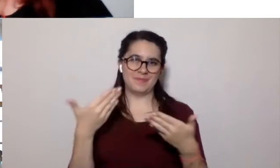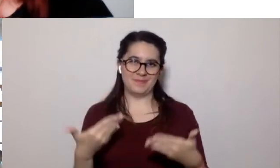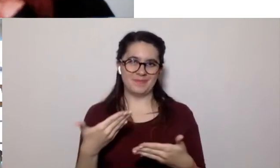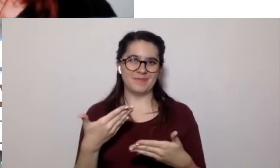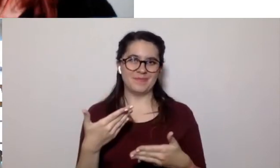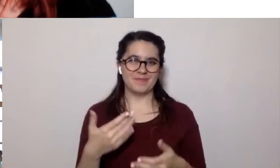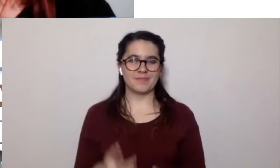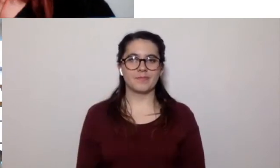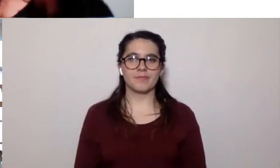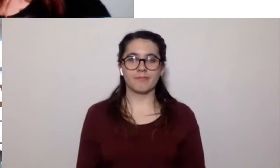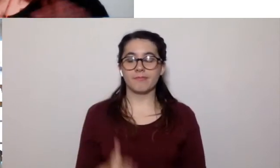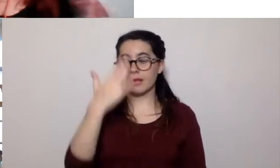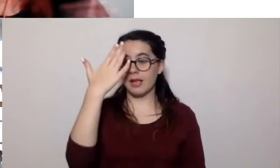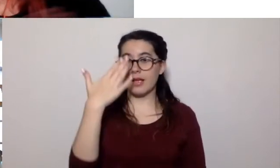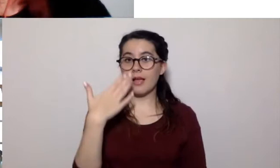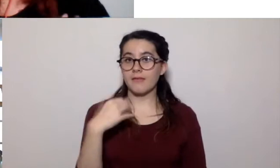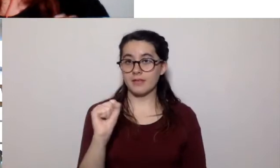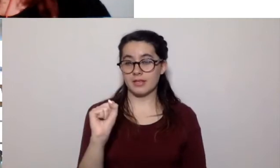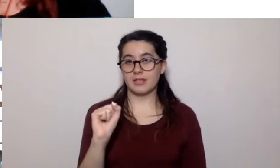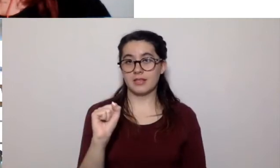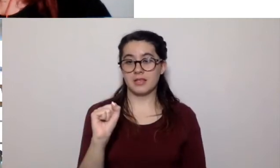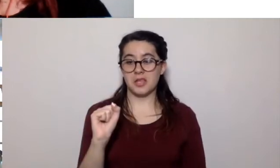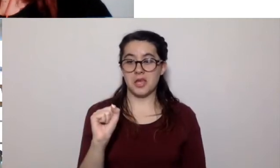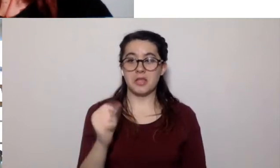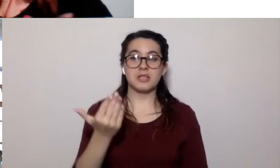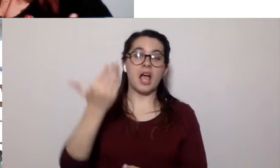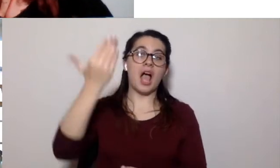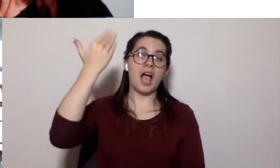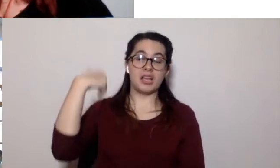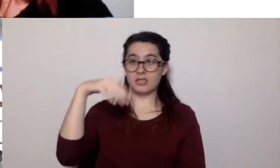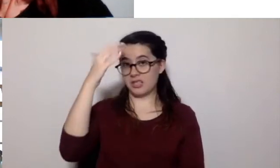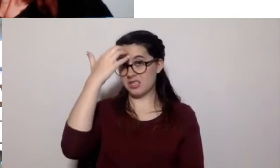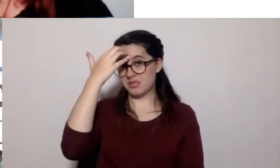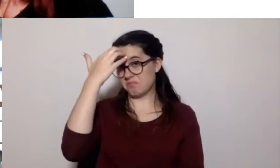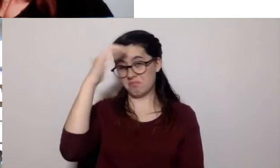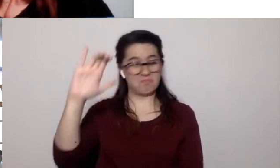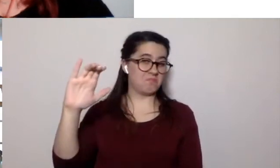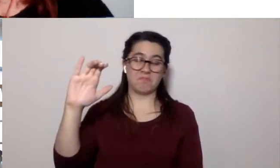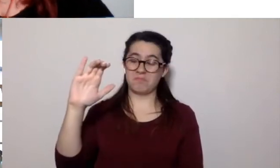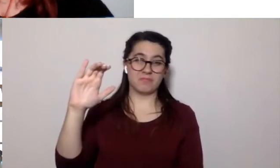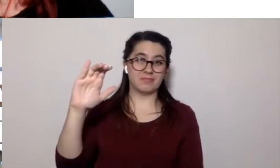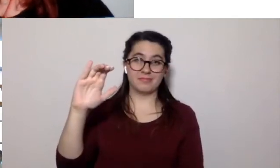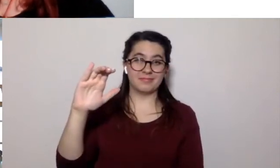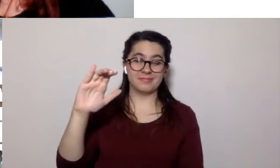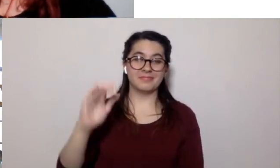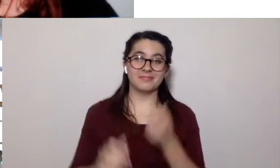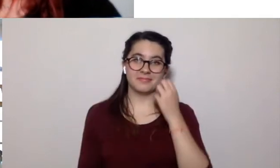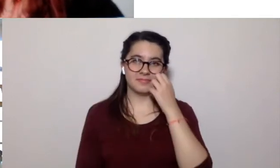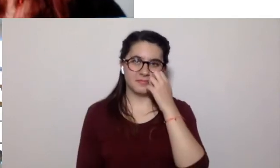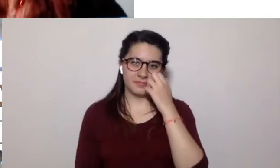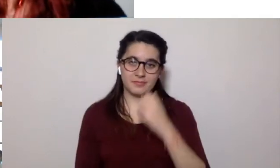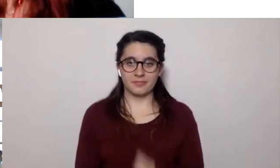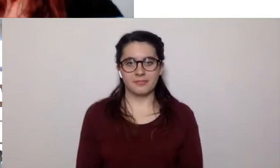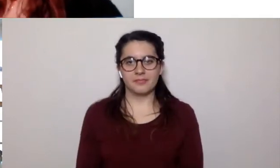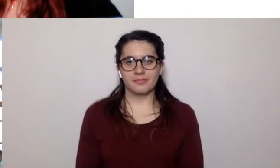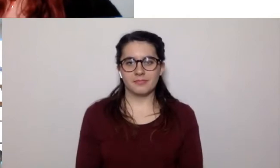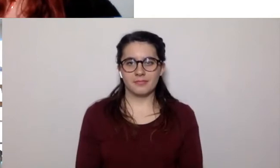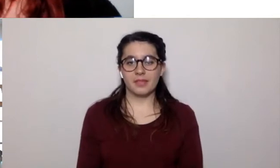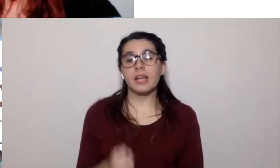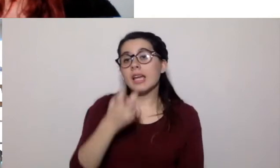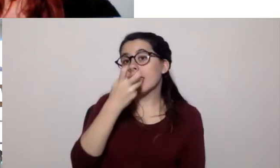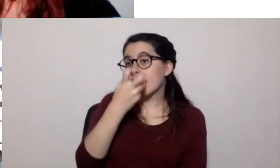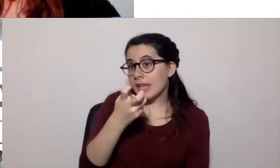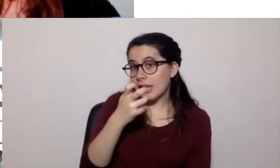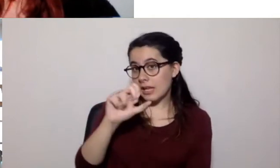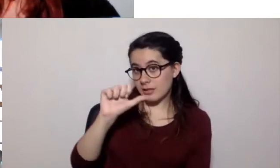desarrollar habilidades que ni conocíamos en nosotros, que han surgido, la verdad es que está padrísimo. Y eso tiene que ver, Anabel,